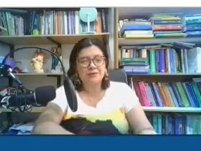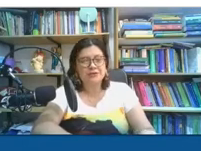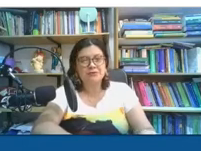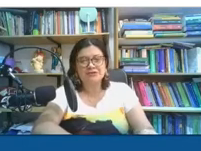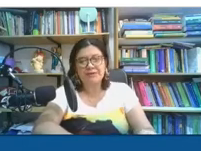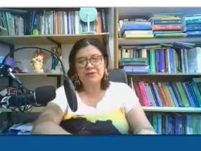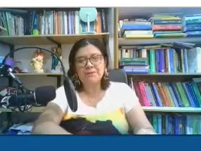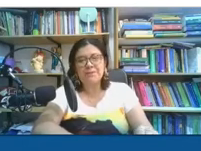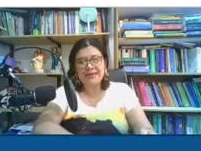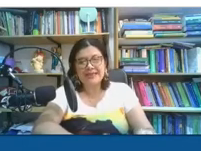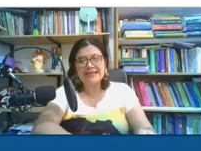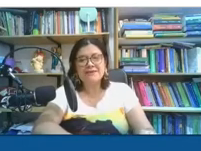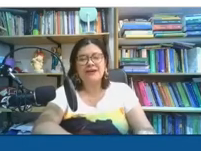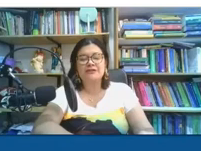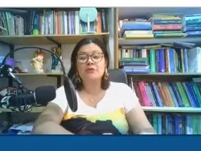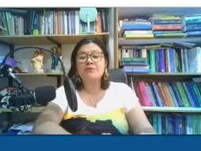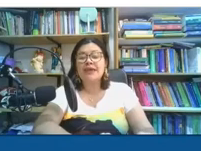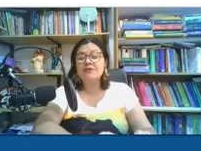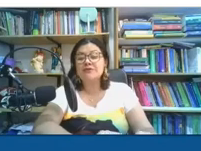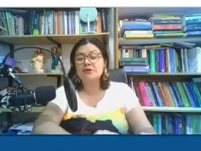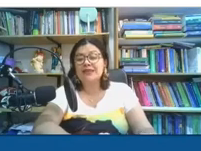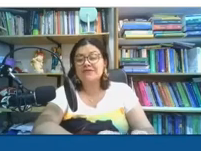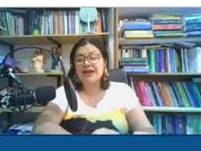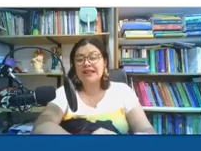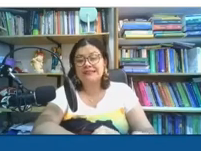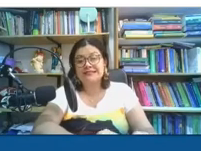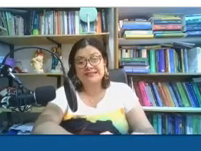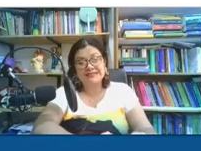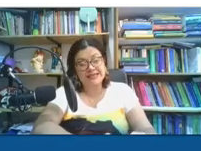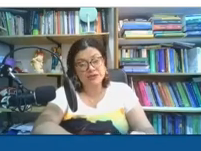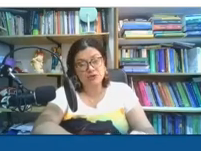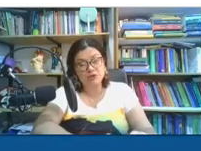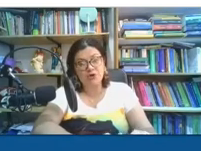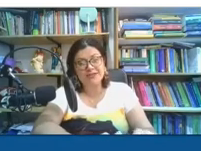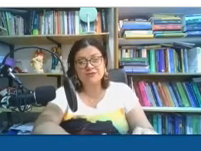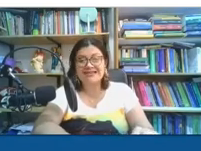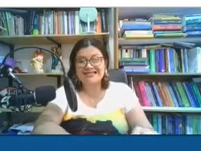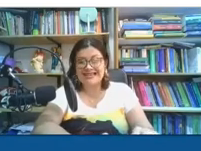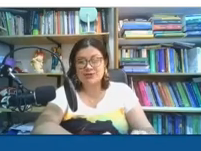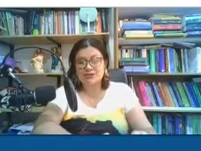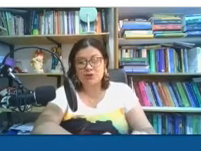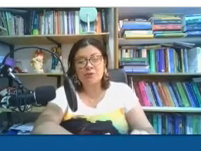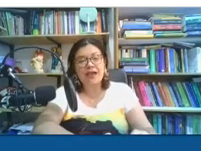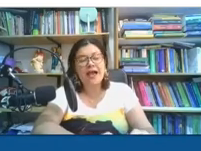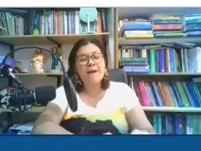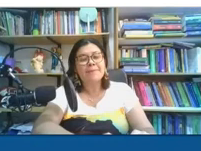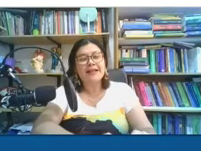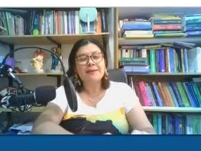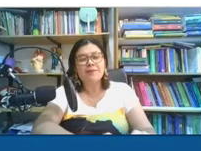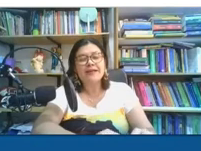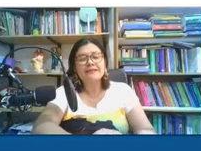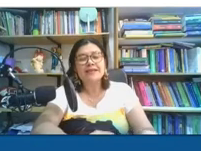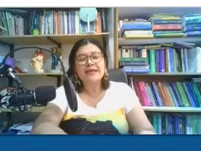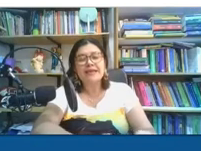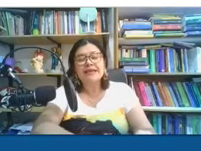este próximo sábado 20 de marzo en nuestro live a las 18 horas o sea 6 horas colombia para